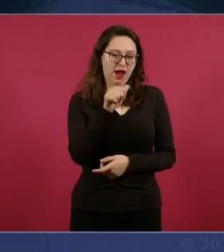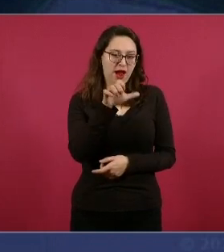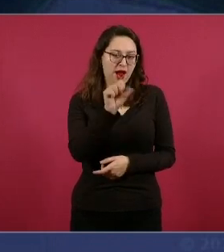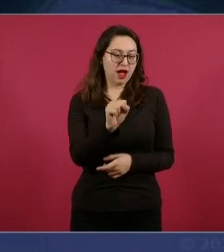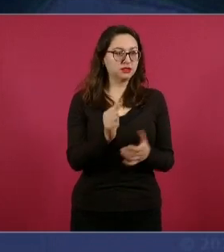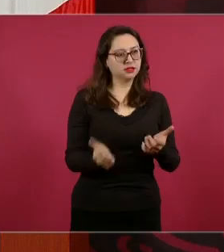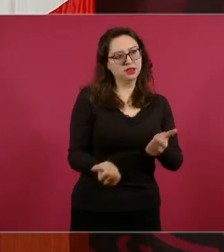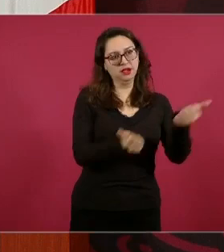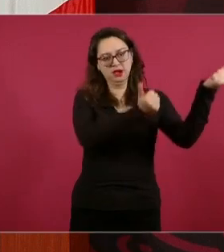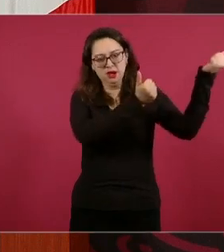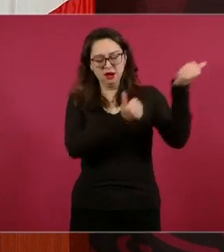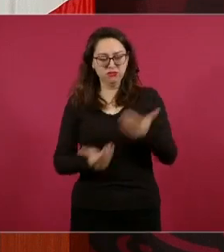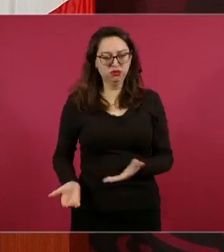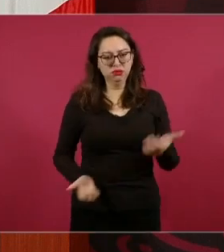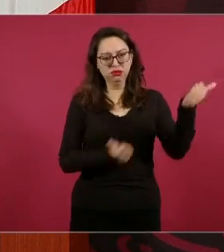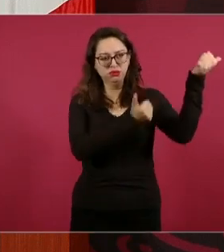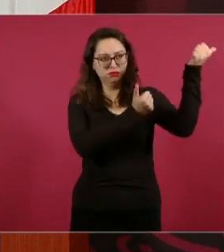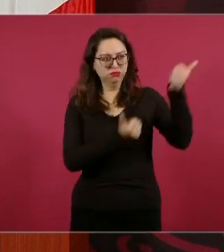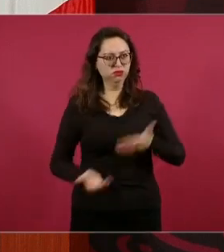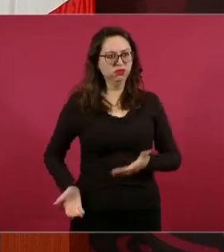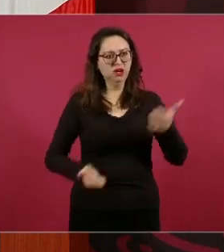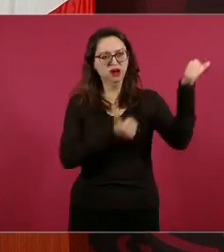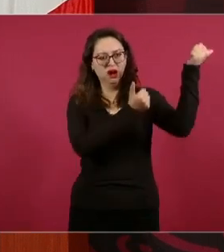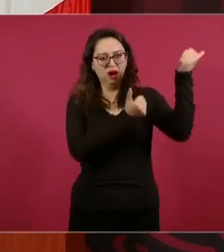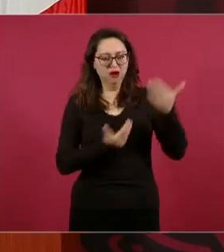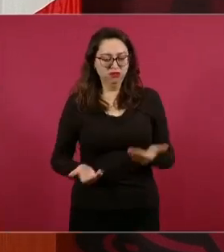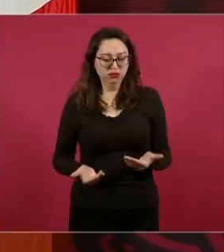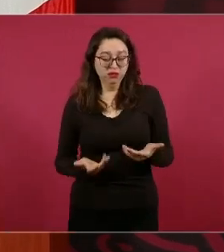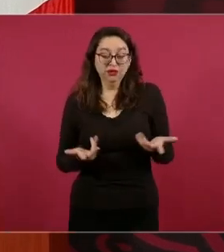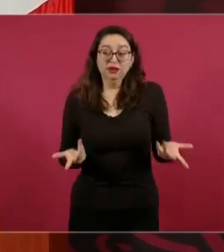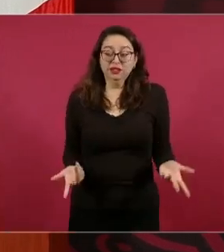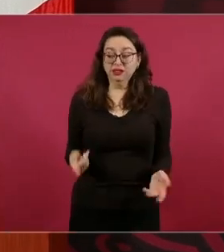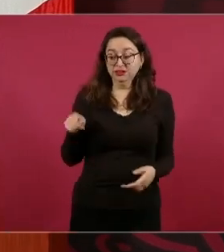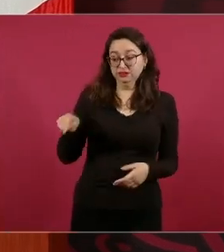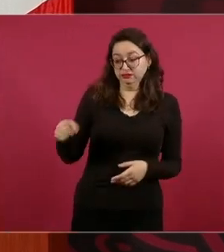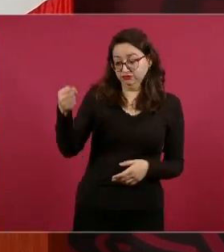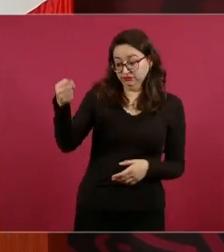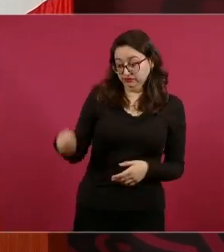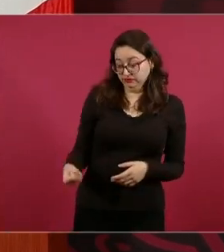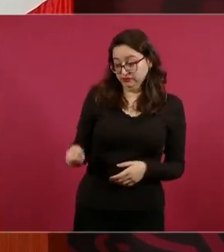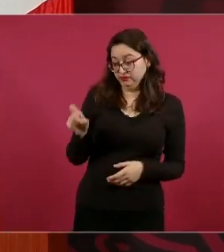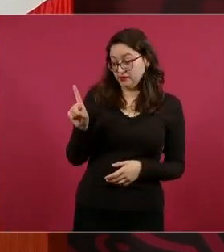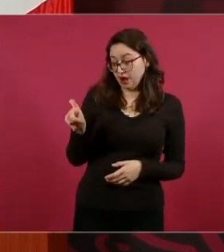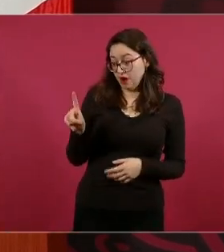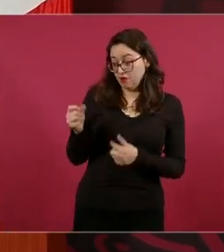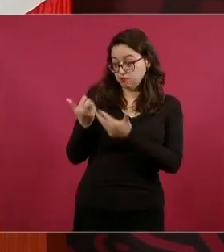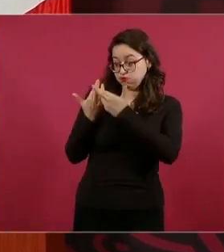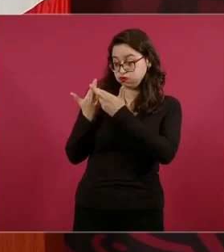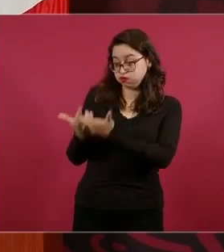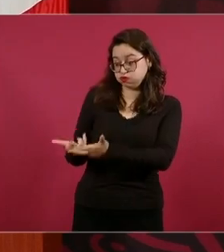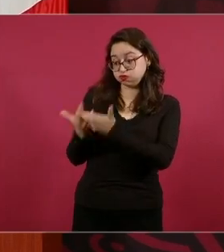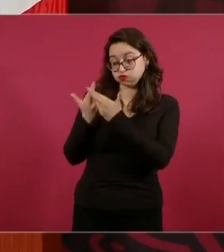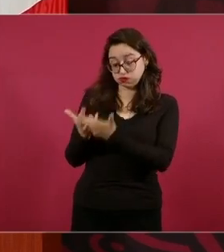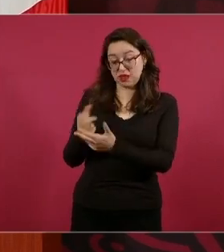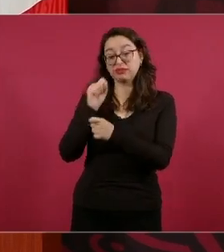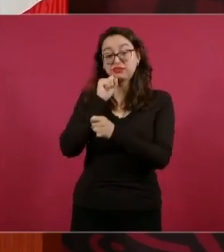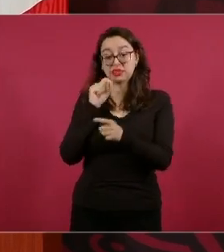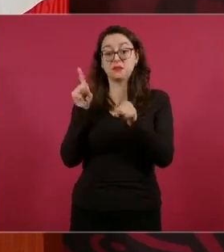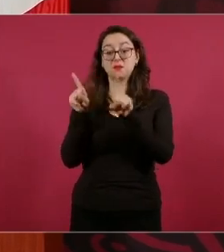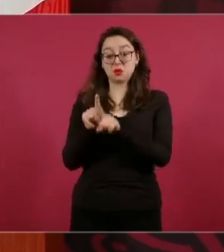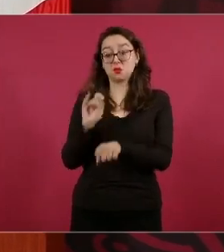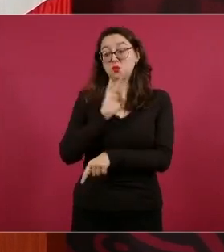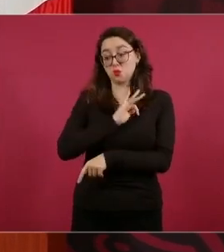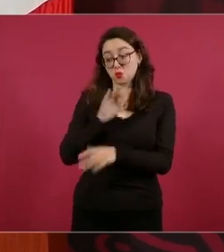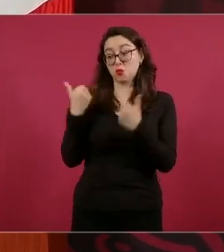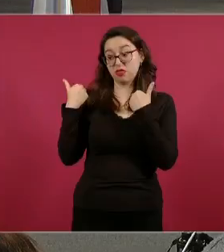por gasoductos, ¿por qué no en acueductos? Traemos agua de